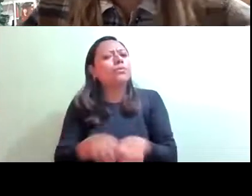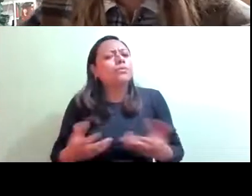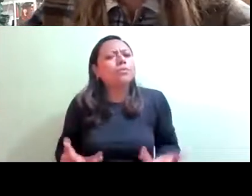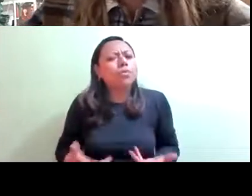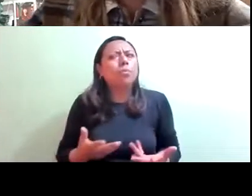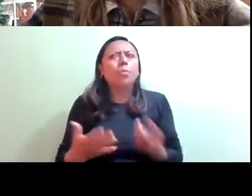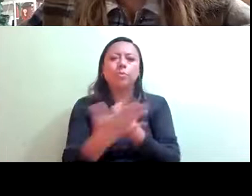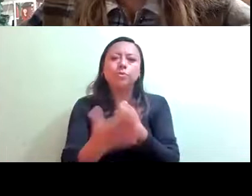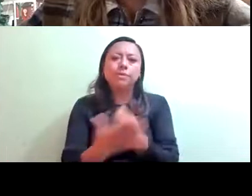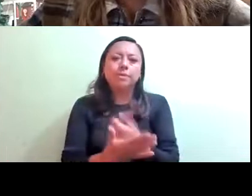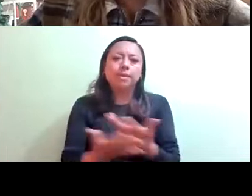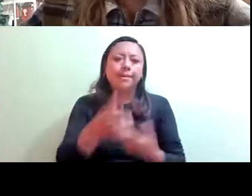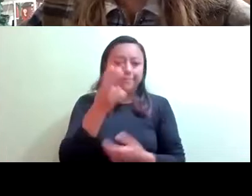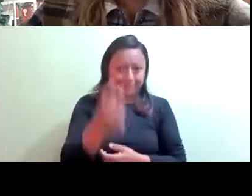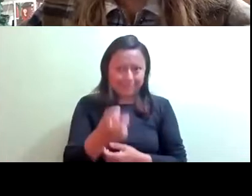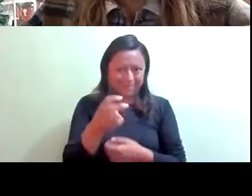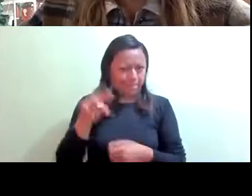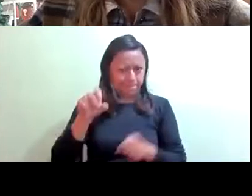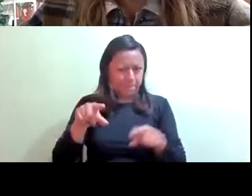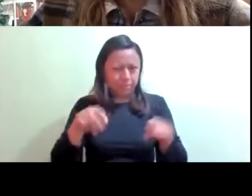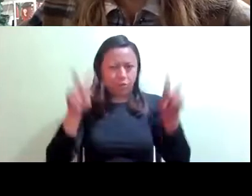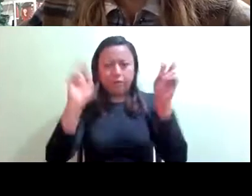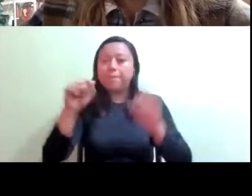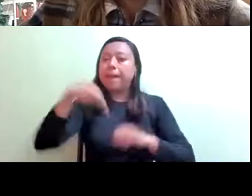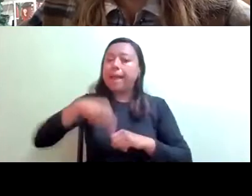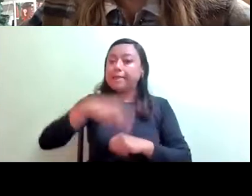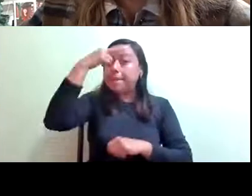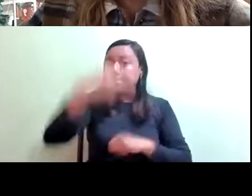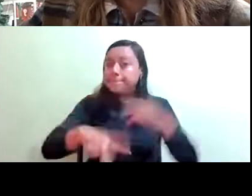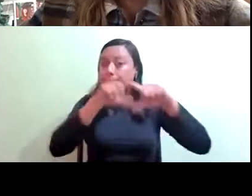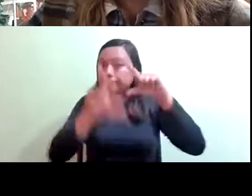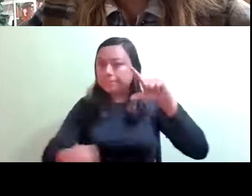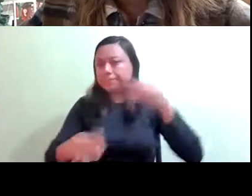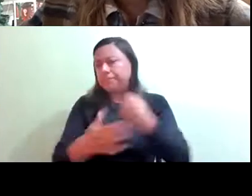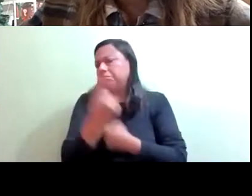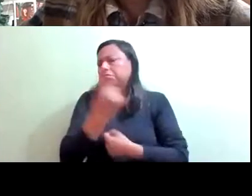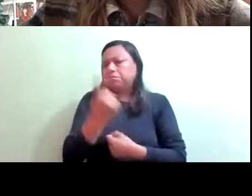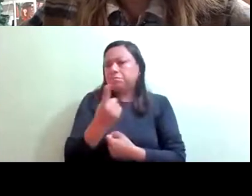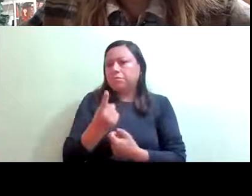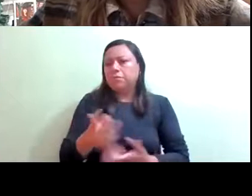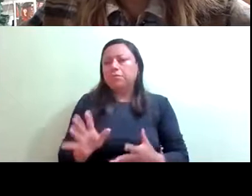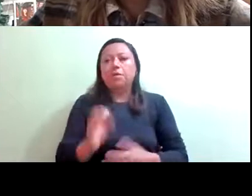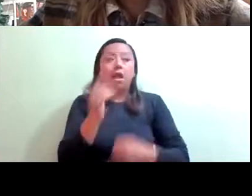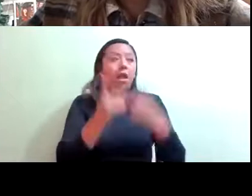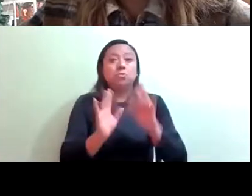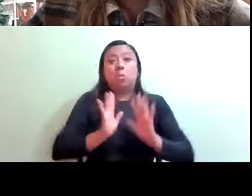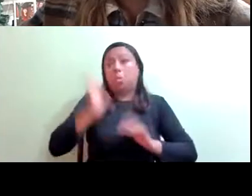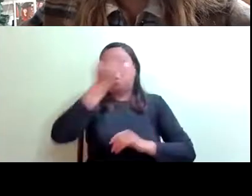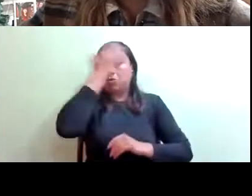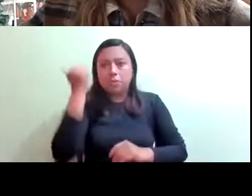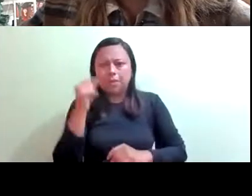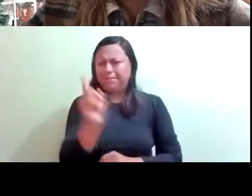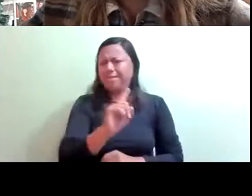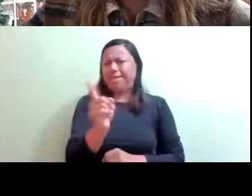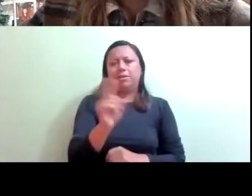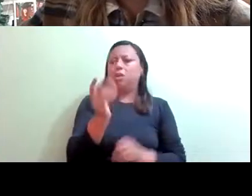viene también en este aspecto en México, porque para nadie es un secreto y no es un asunto que yo quisiera ponerle el cascabel al gato